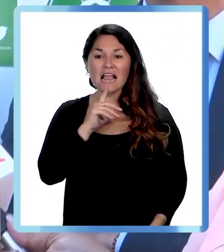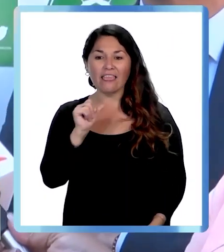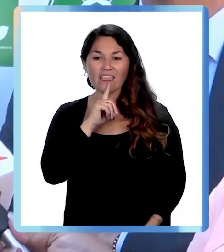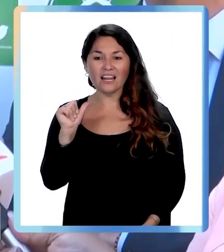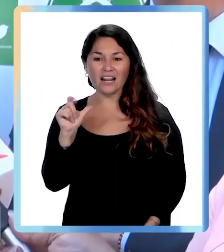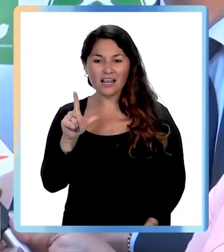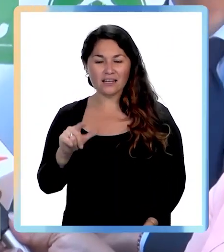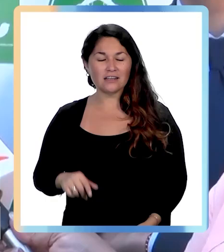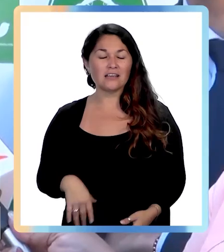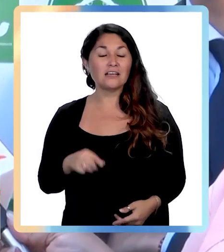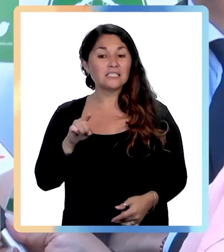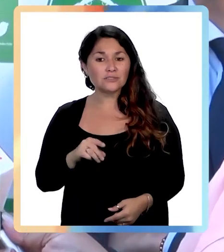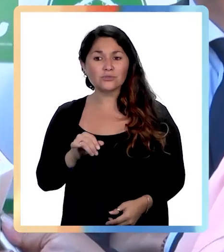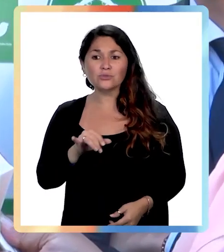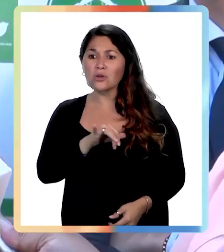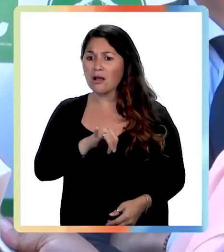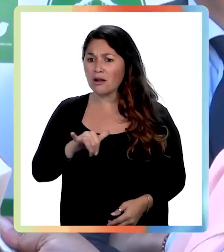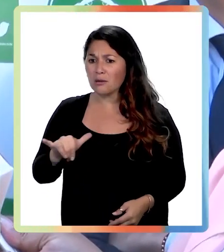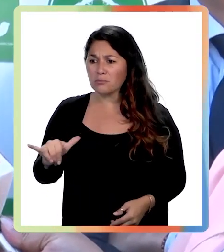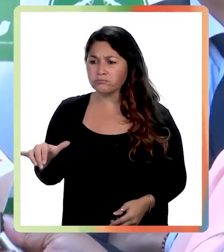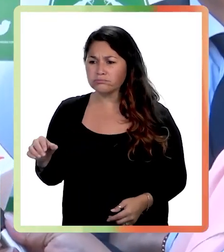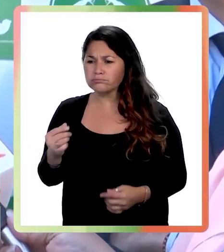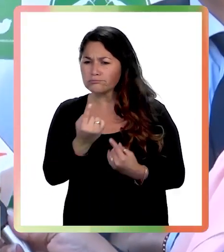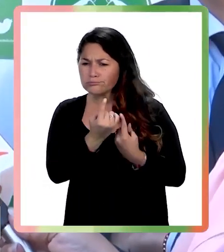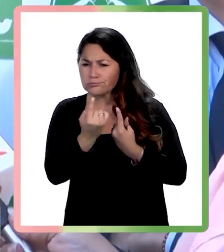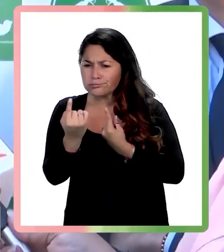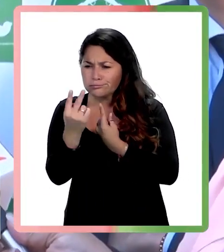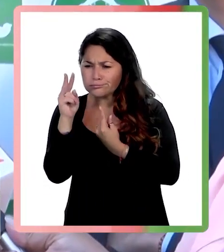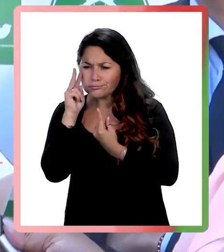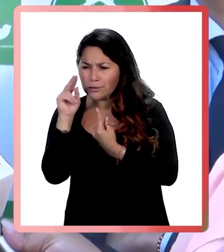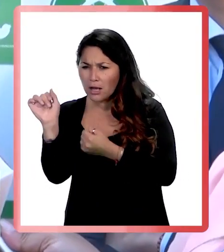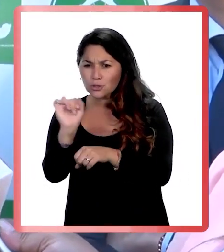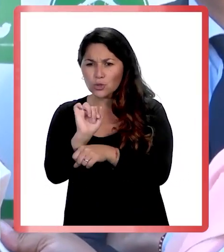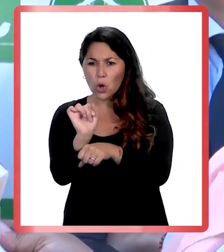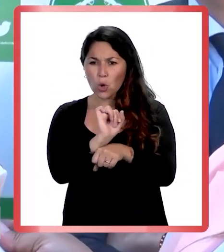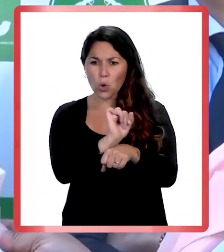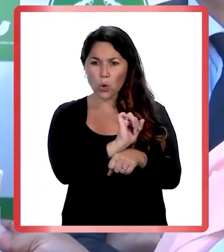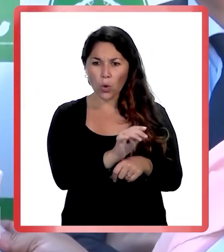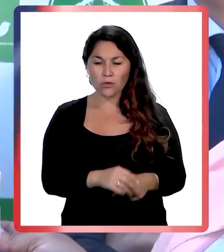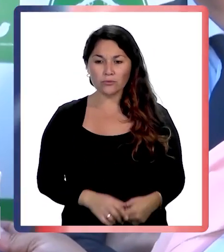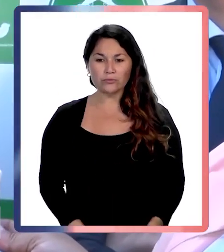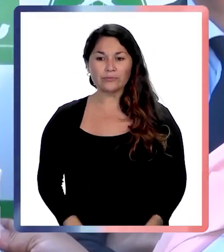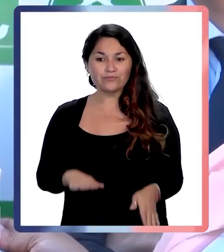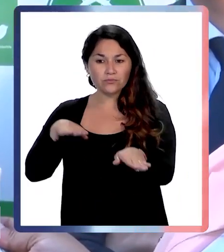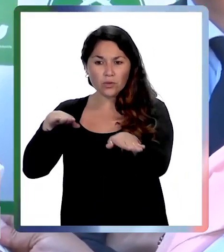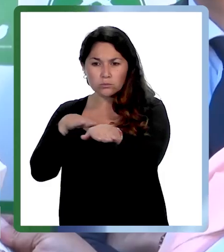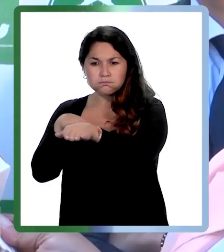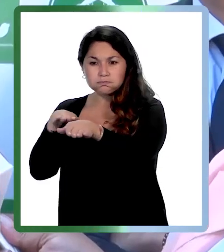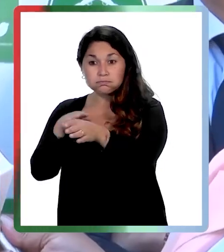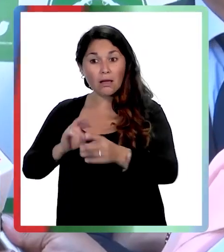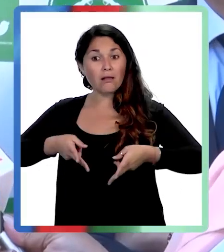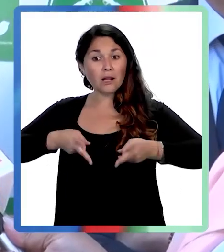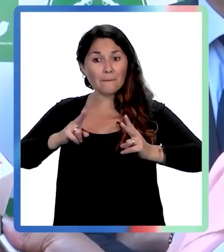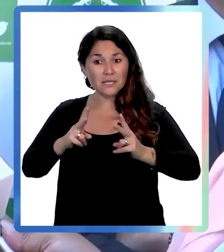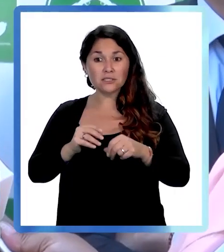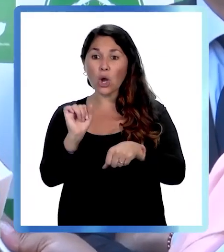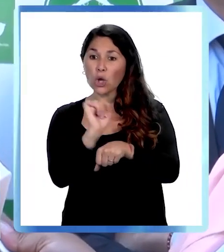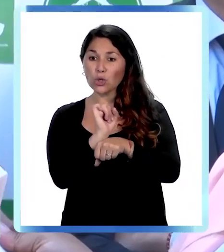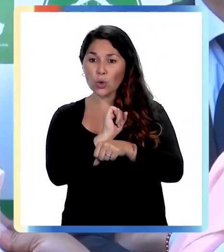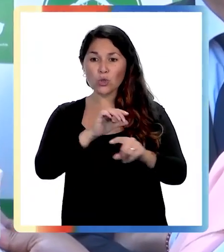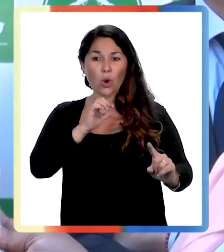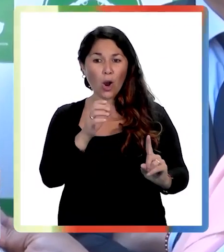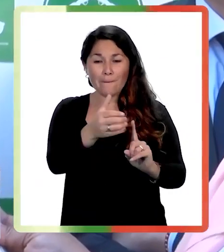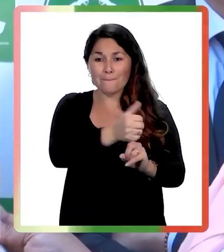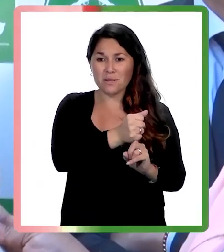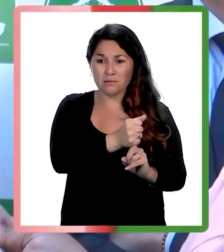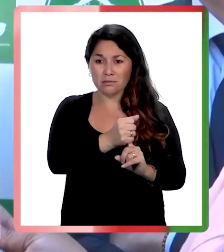Taltal, luego de haberse efectuado un seguimiento desde la Ruta 1, lo que permitió la detención de su conductor